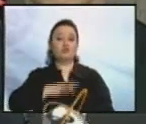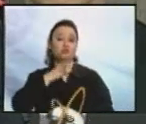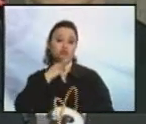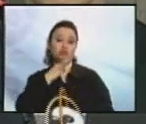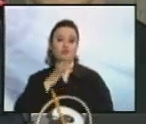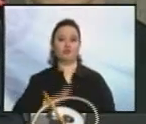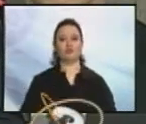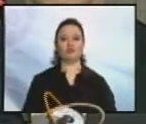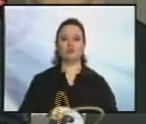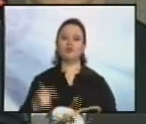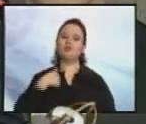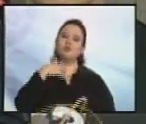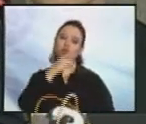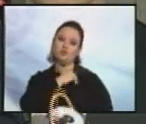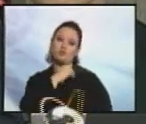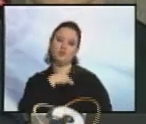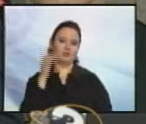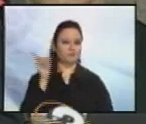sacrificios ajenos.